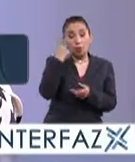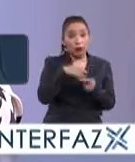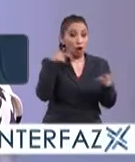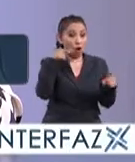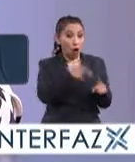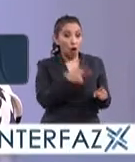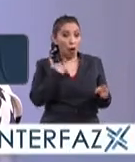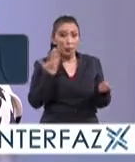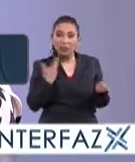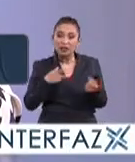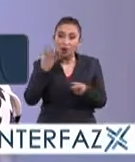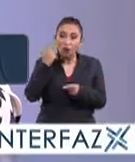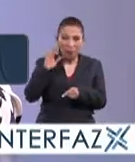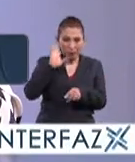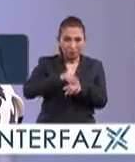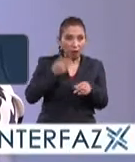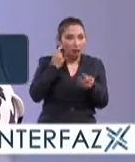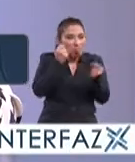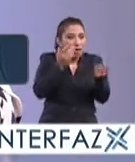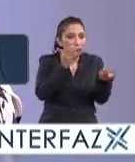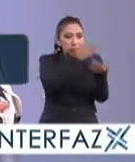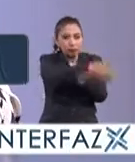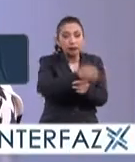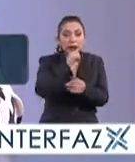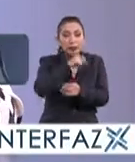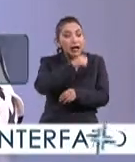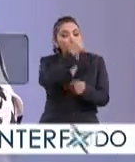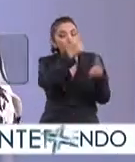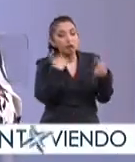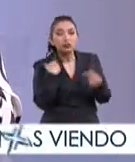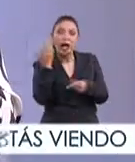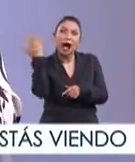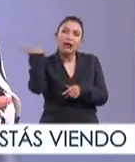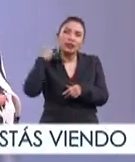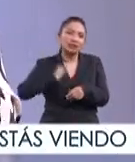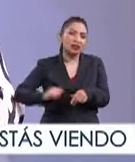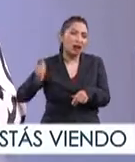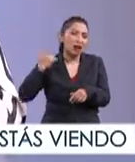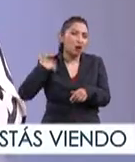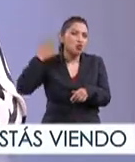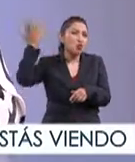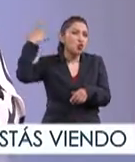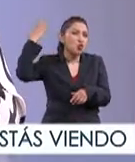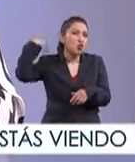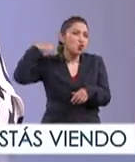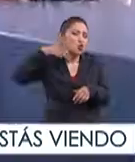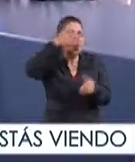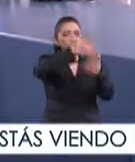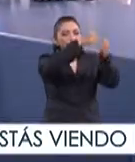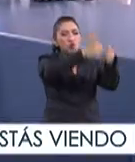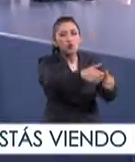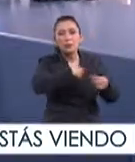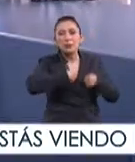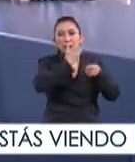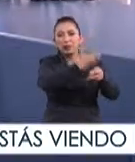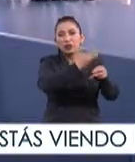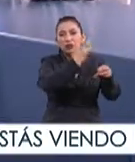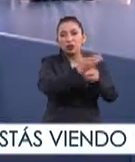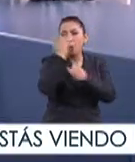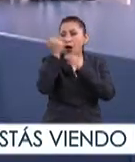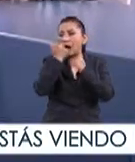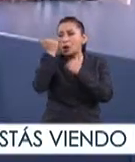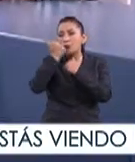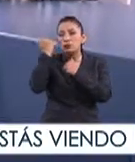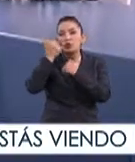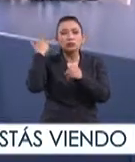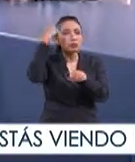los indocumentados, pero también los documentados, también aquellos que han llegado con visas de trabajo, por ejemplo, a Estados Unidos, y de estudiantes, que antes